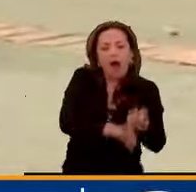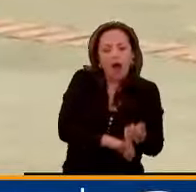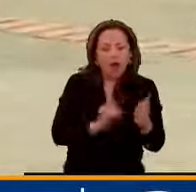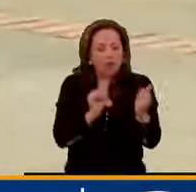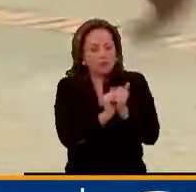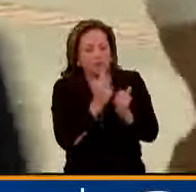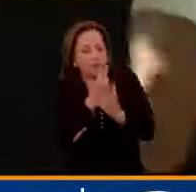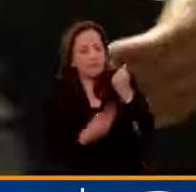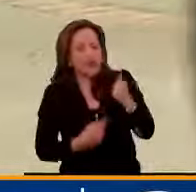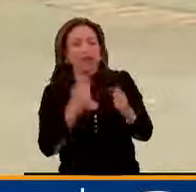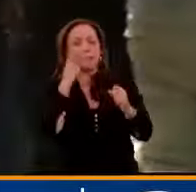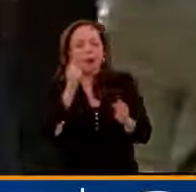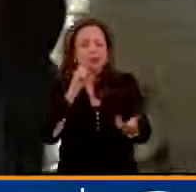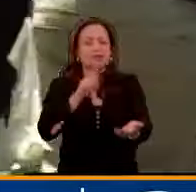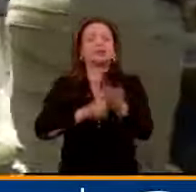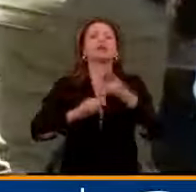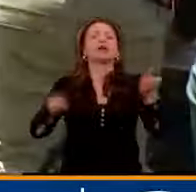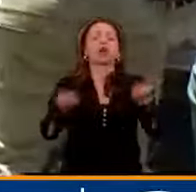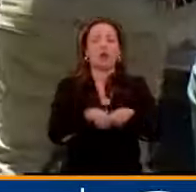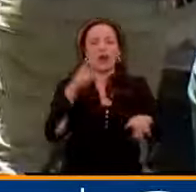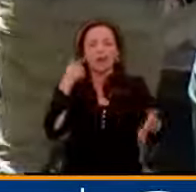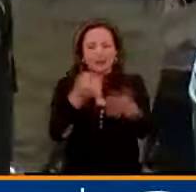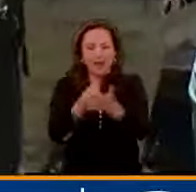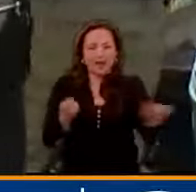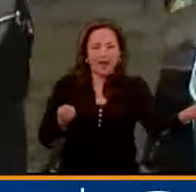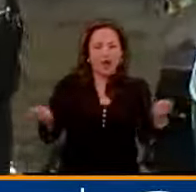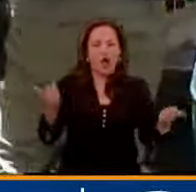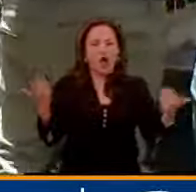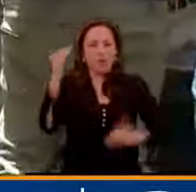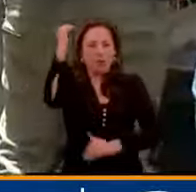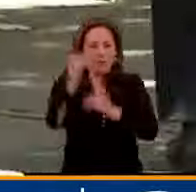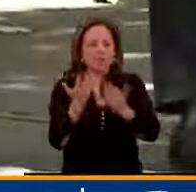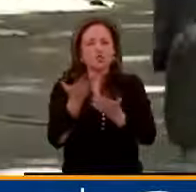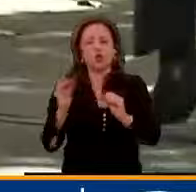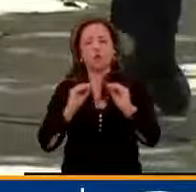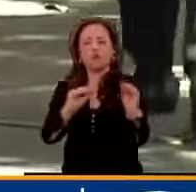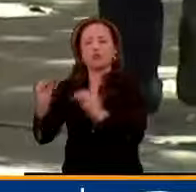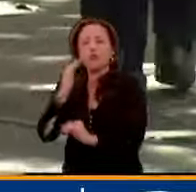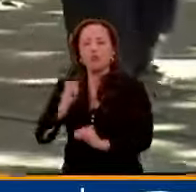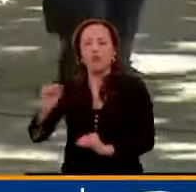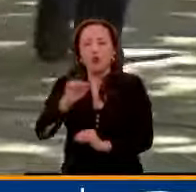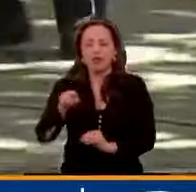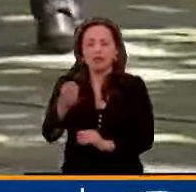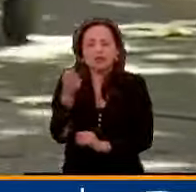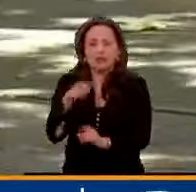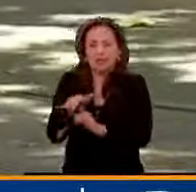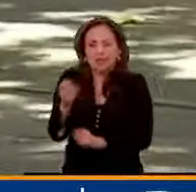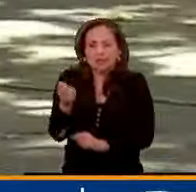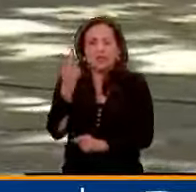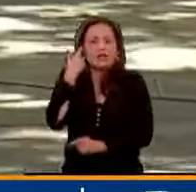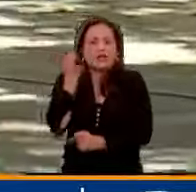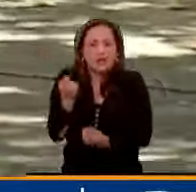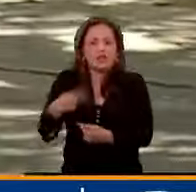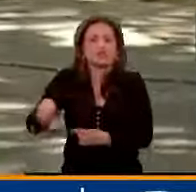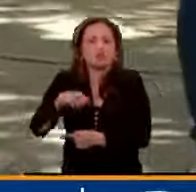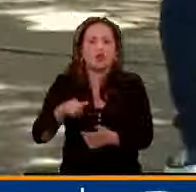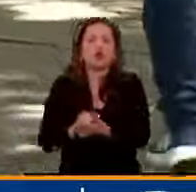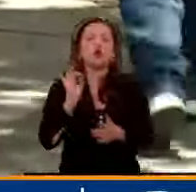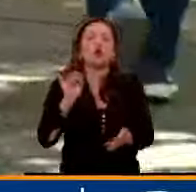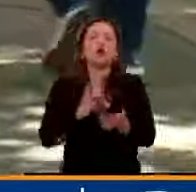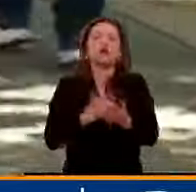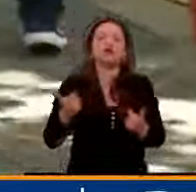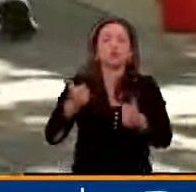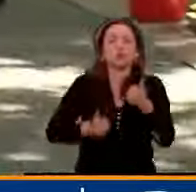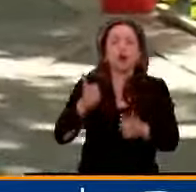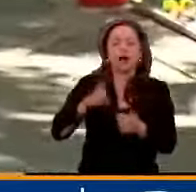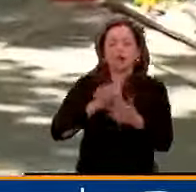es otra arista que buscan mitigar con capacitaciones a mujeres en riesgo. Y las 9000 es la estrategia de autonomía